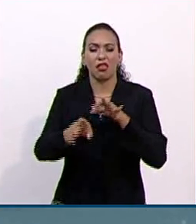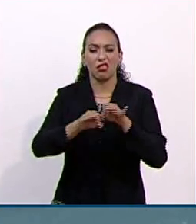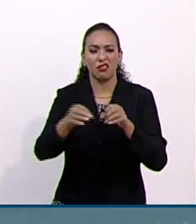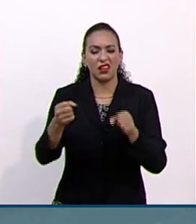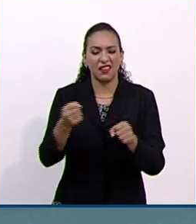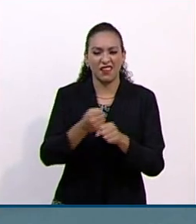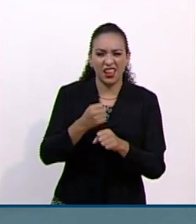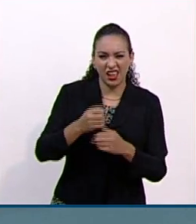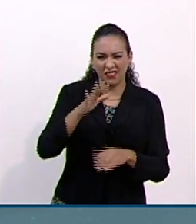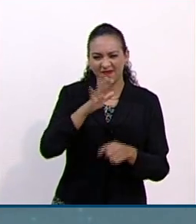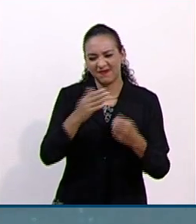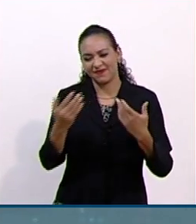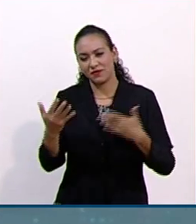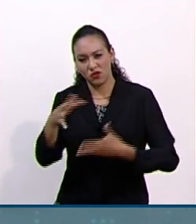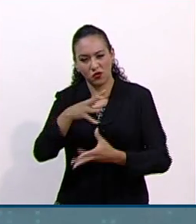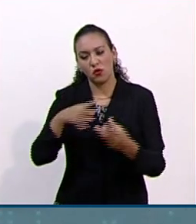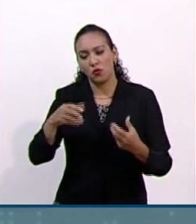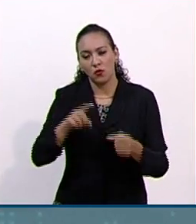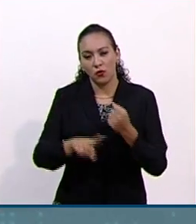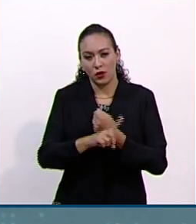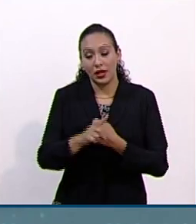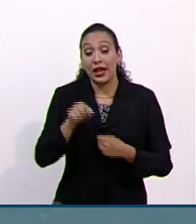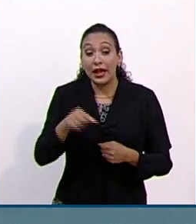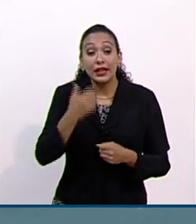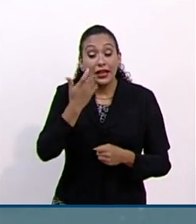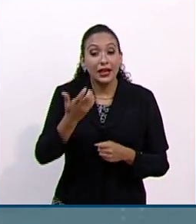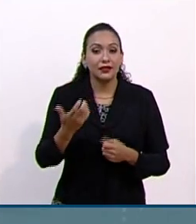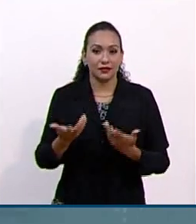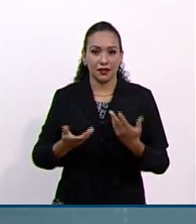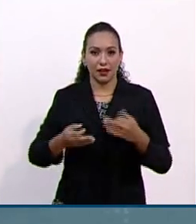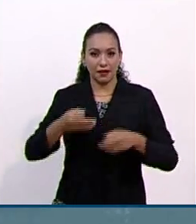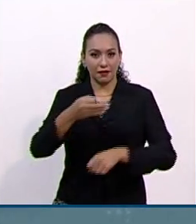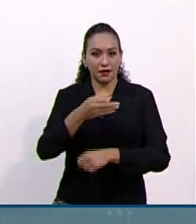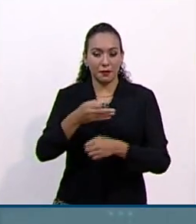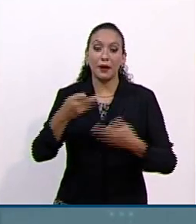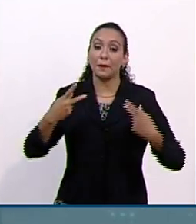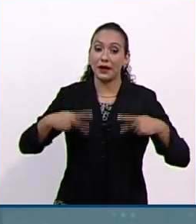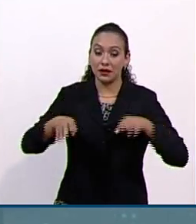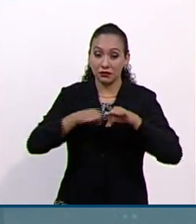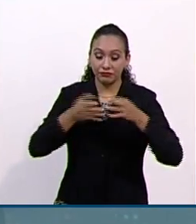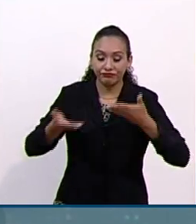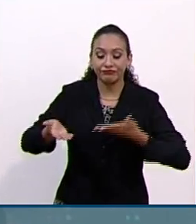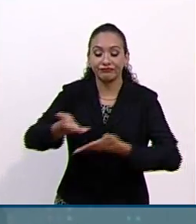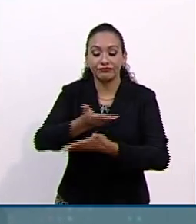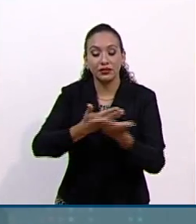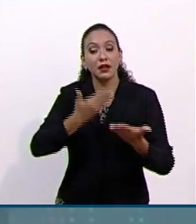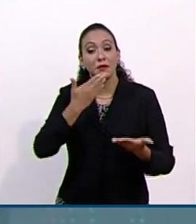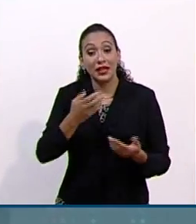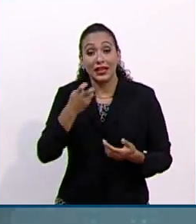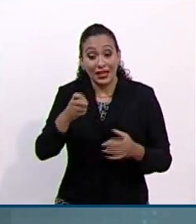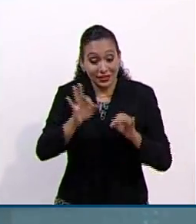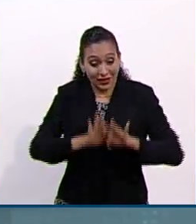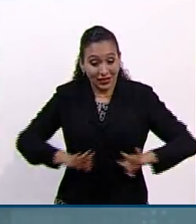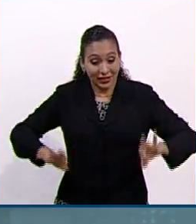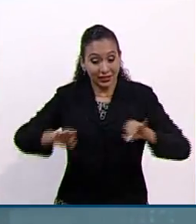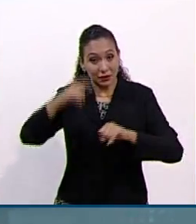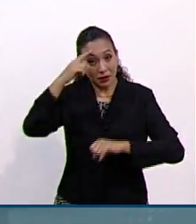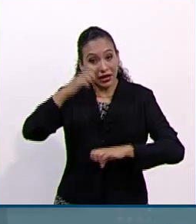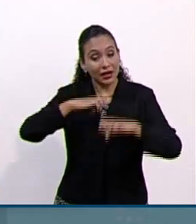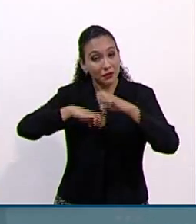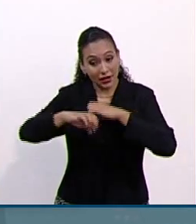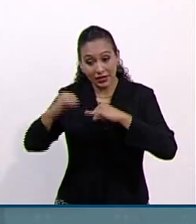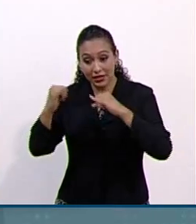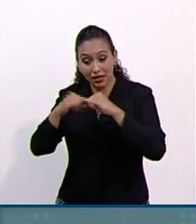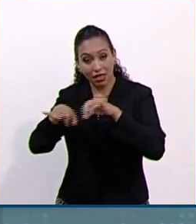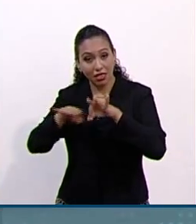jurisdiccionales, la cual buscó visualizar que las relaciones laborales sanas son un pilar fundamental para que las instituciones puedan cumplir con